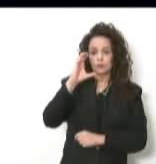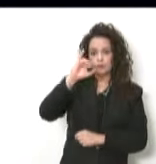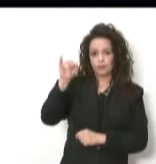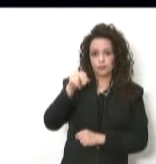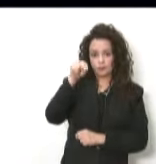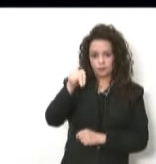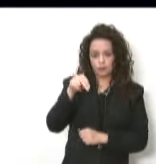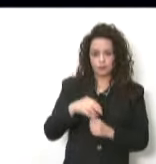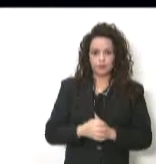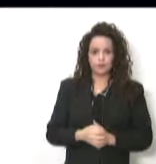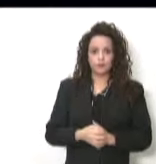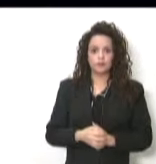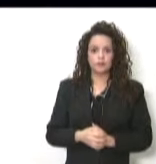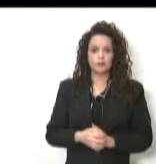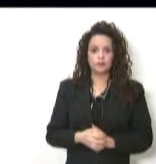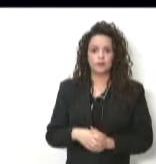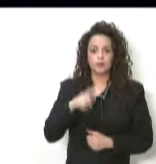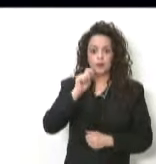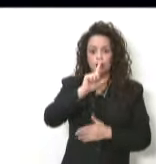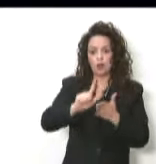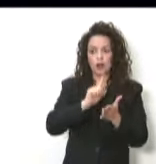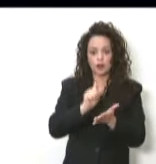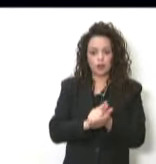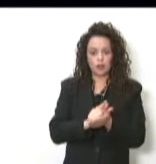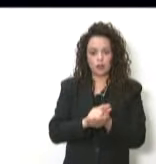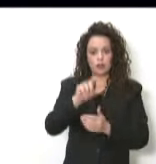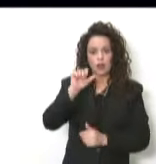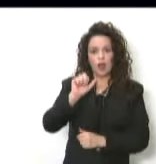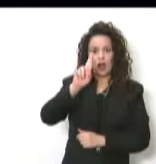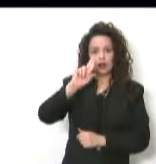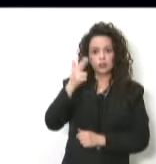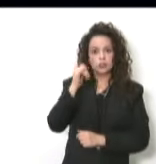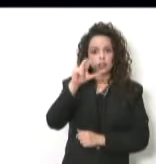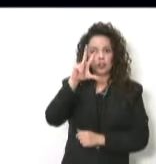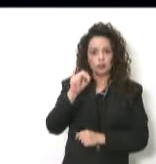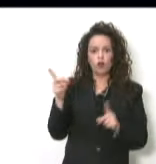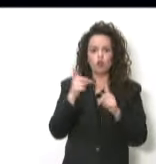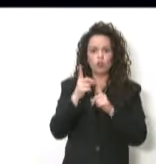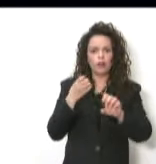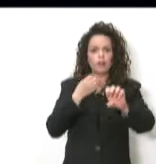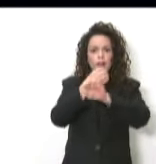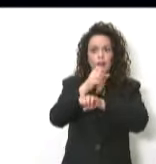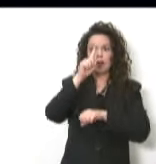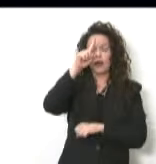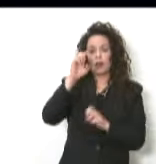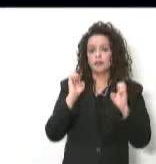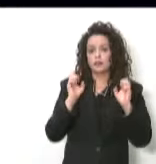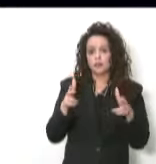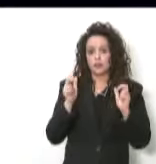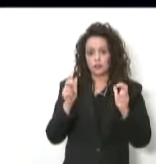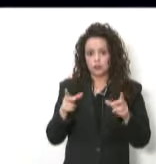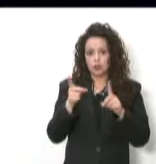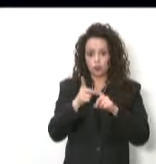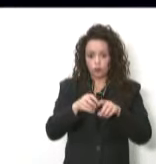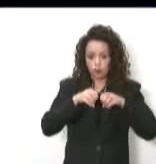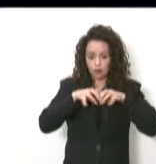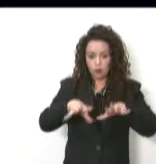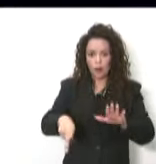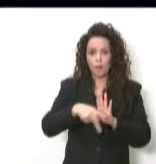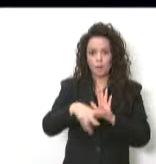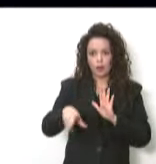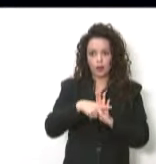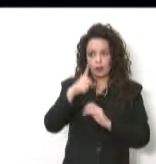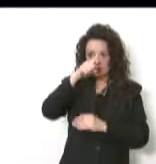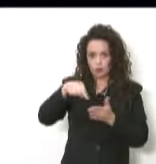Nación en contra de la Ley de Archivos del Estado de Chiapas, publicado en el Periódico Oficial del Estado de Chiapas el